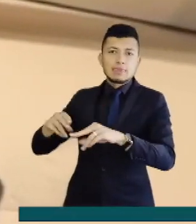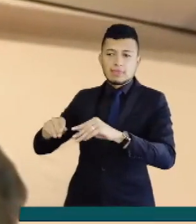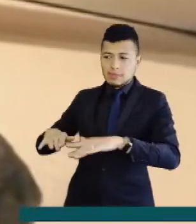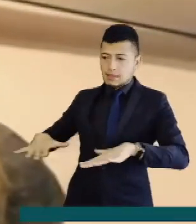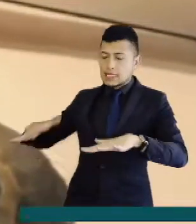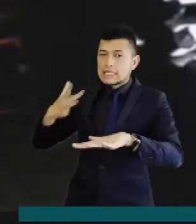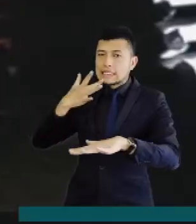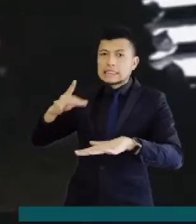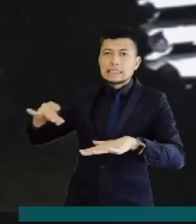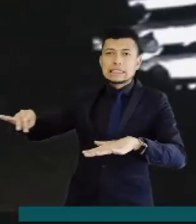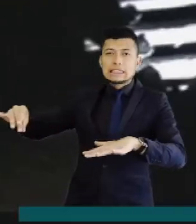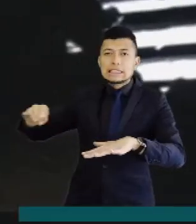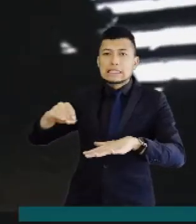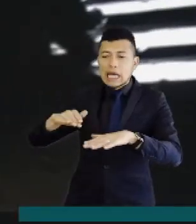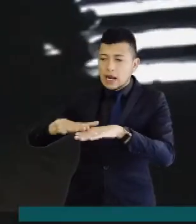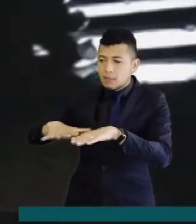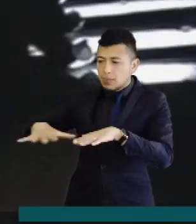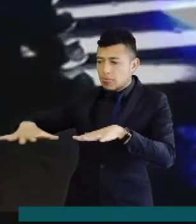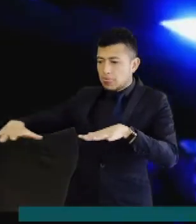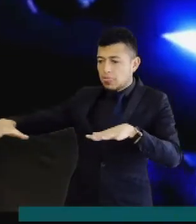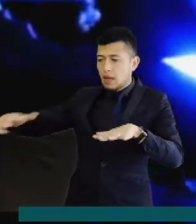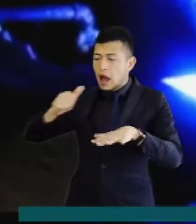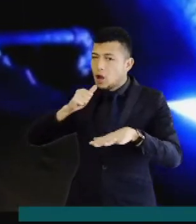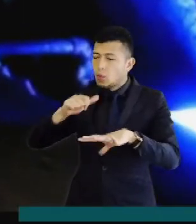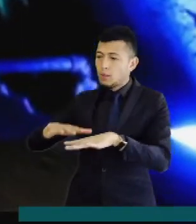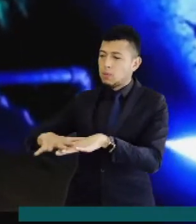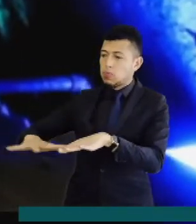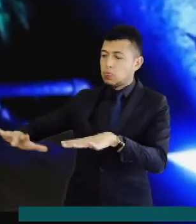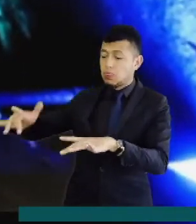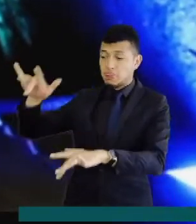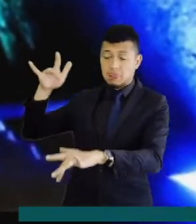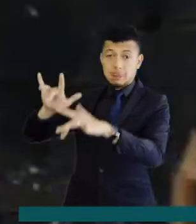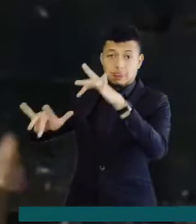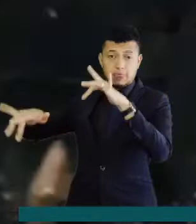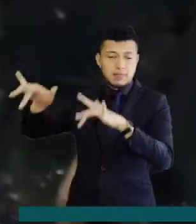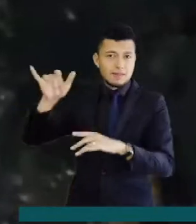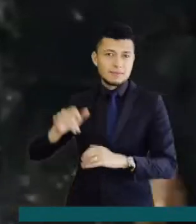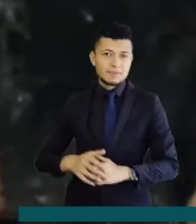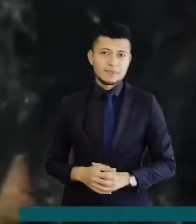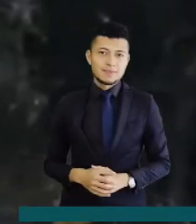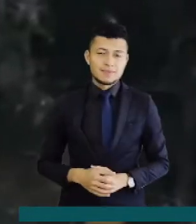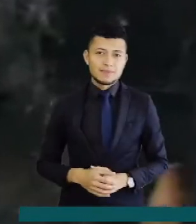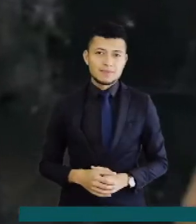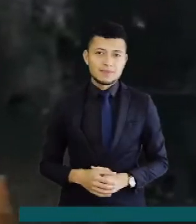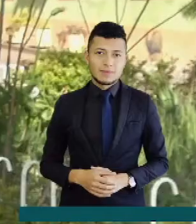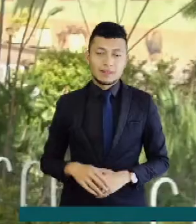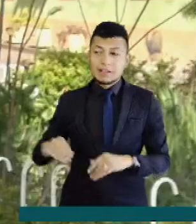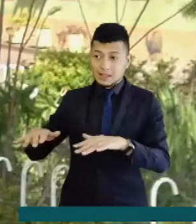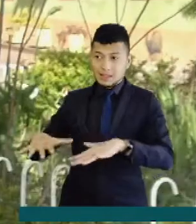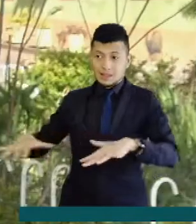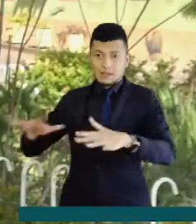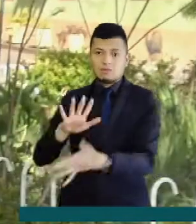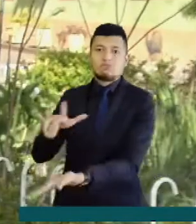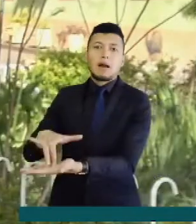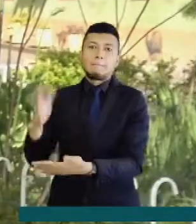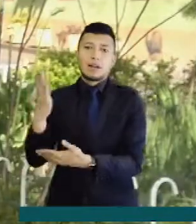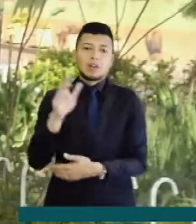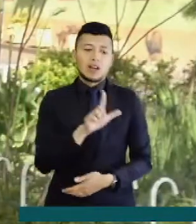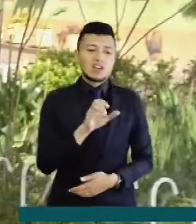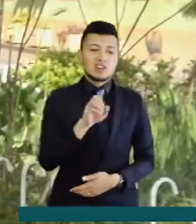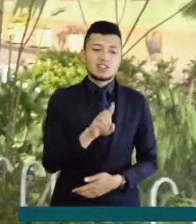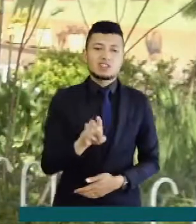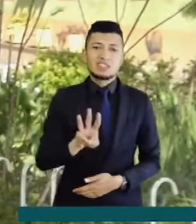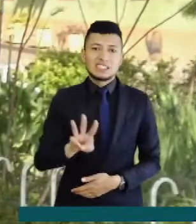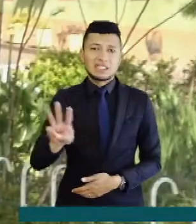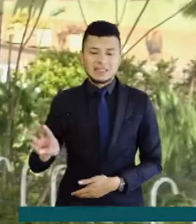naturales de salmuera, una disolución de la roca salina en agua que produce efectos de reflejo. El escenario donde firmaron la película de los 33, y